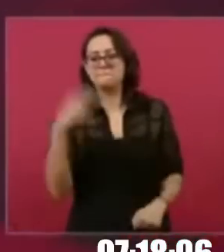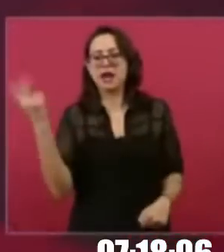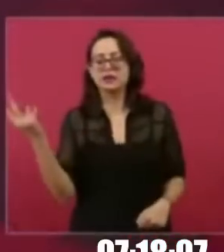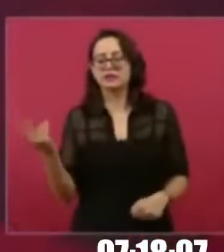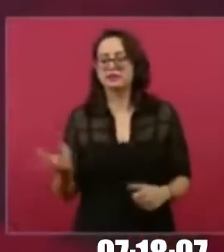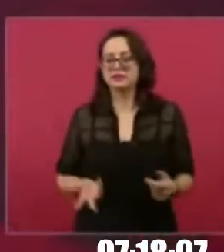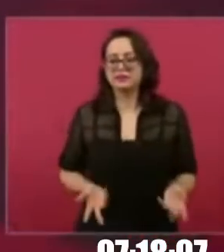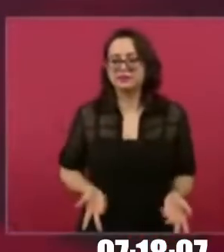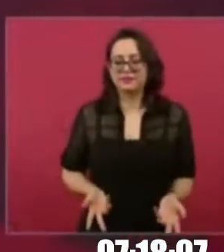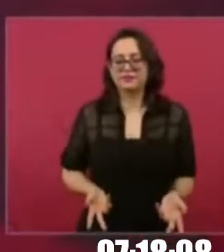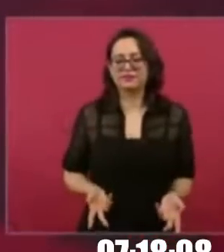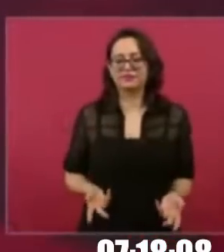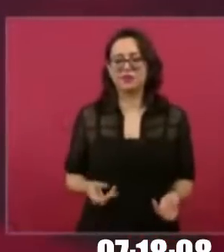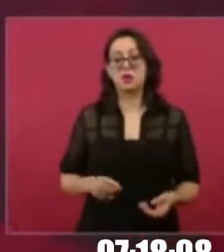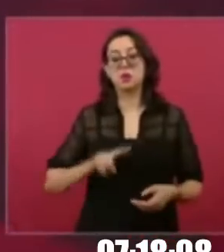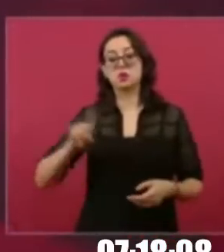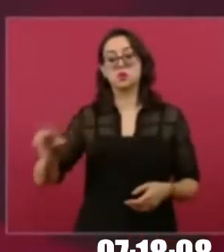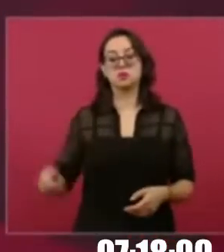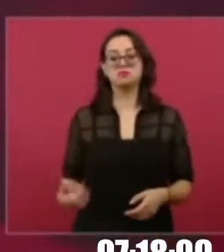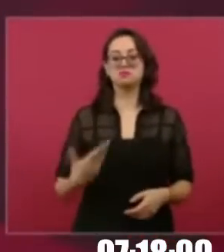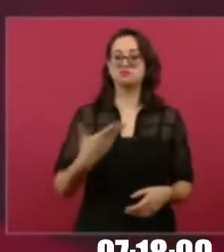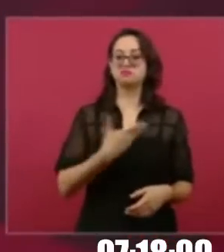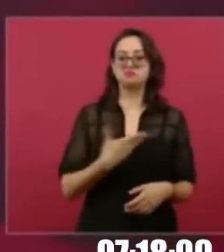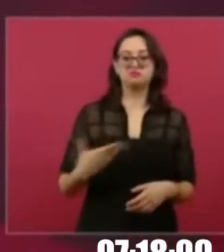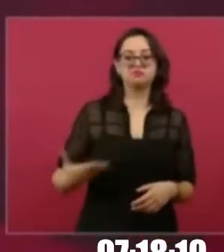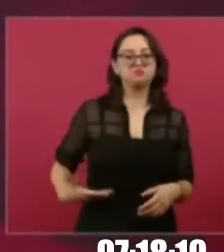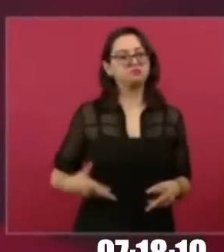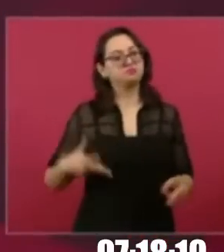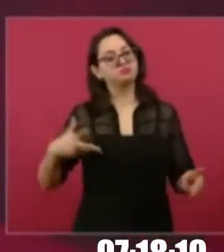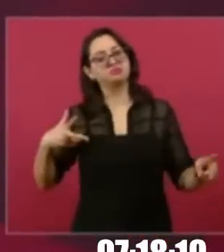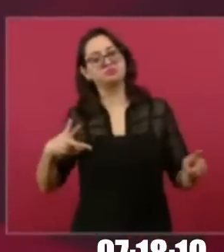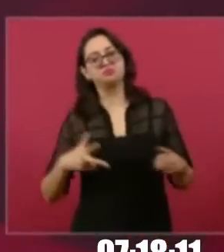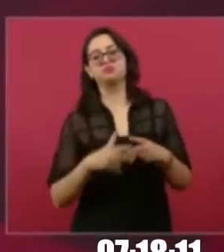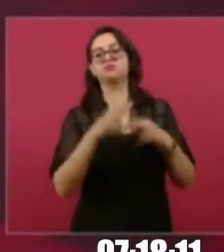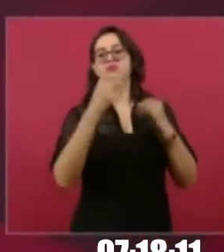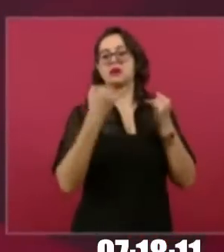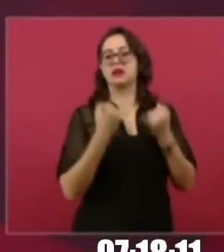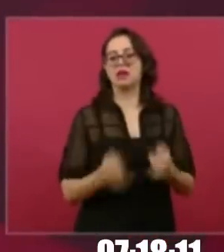construían la fachada para cortar el listón